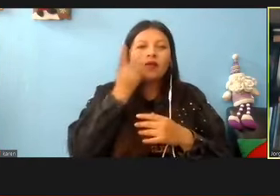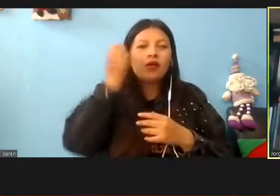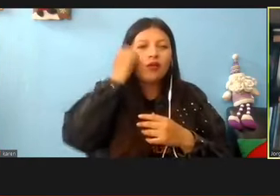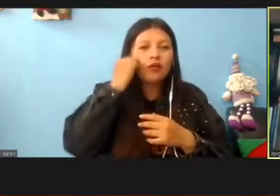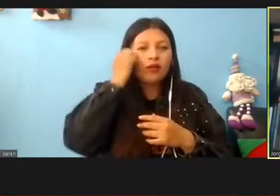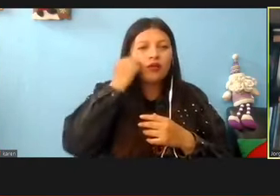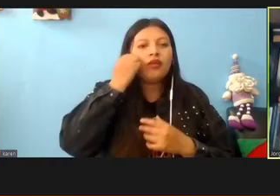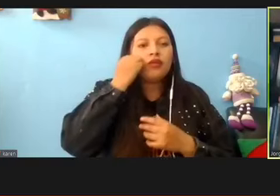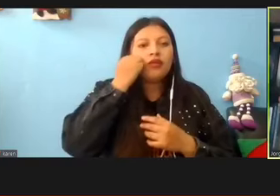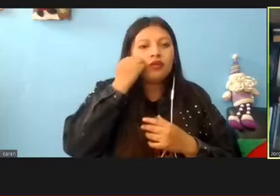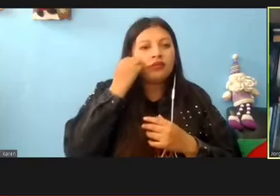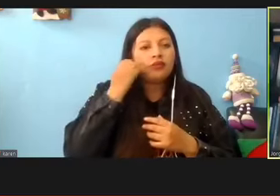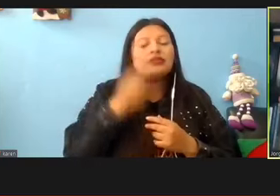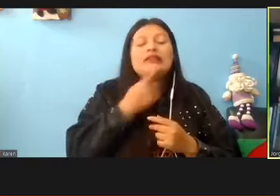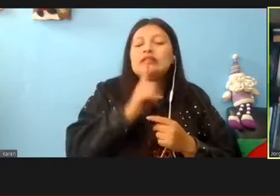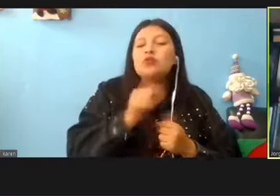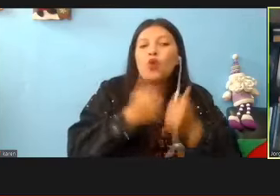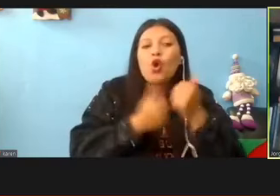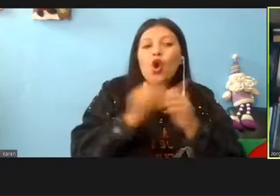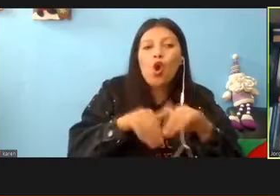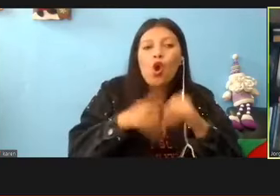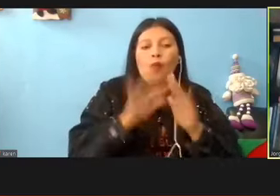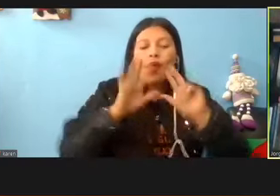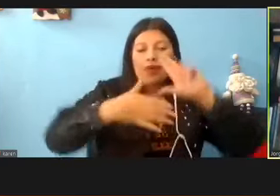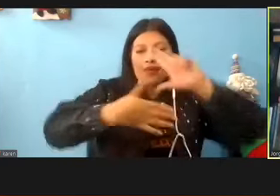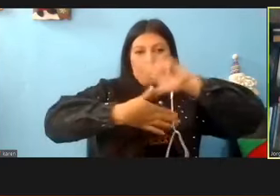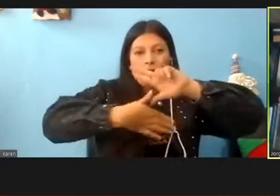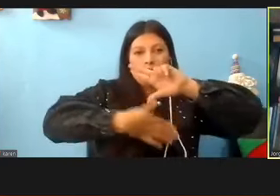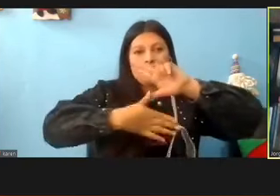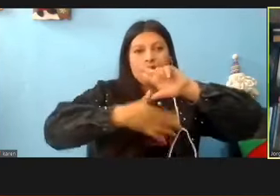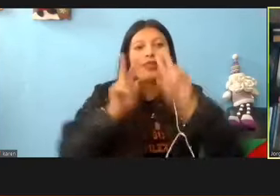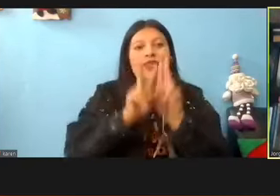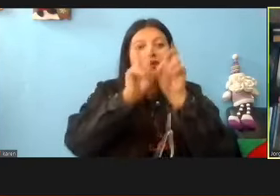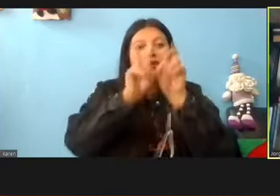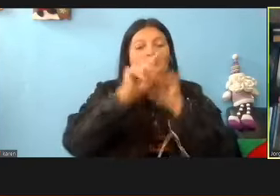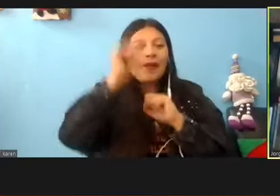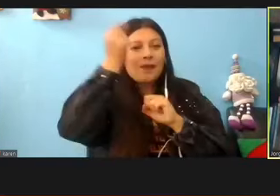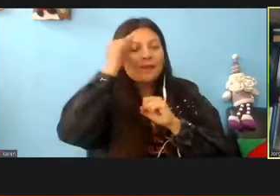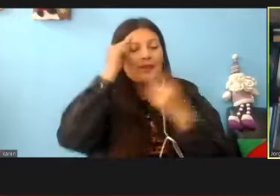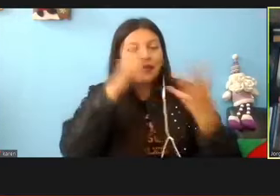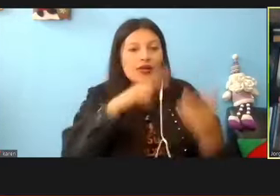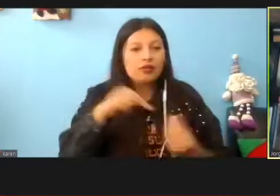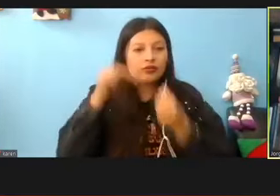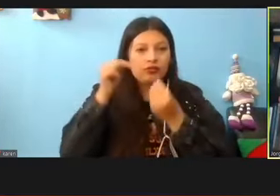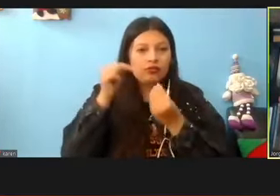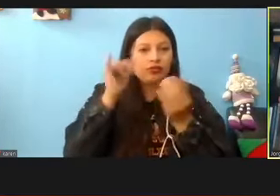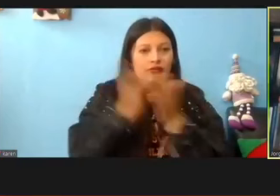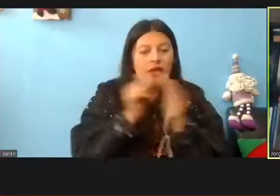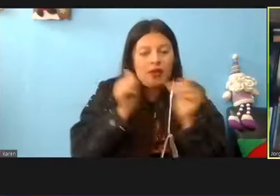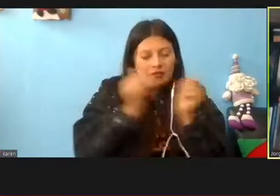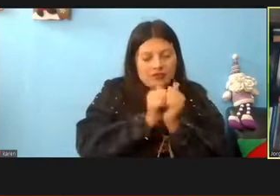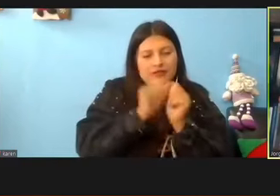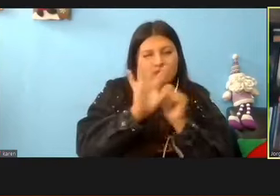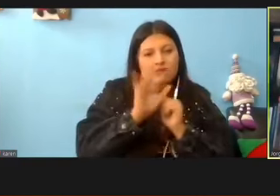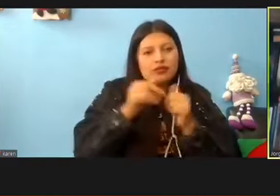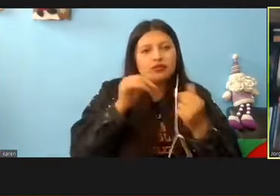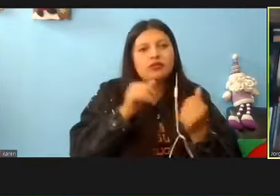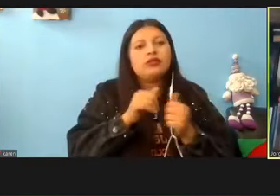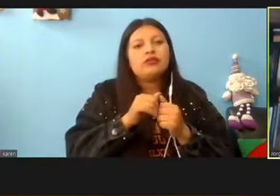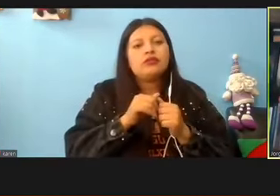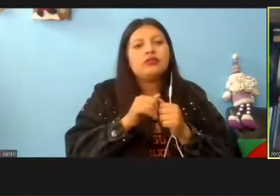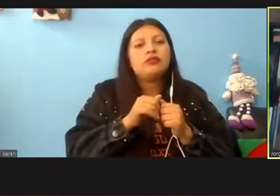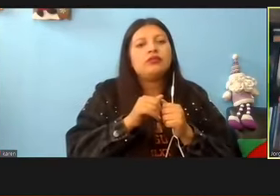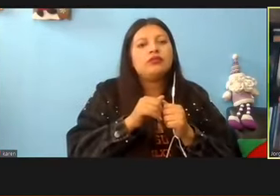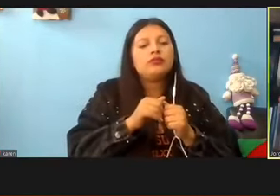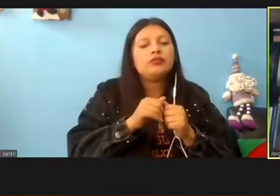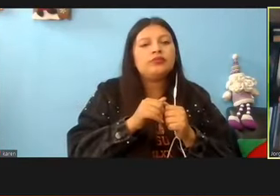Lier mencionaba cómo en el ámbito latinoamericano el tema de la memoria y la educación, sí, globalmente, si no el tercero, creo que era el